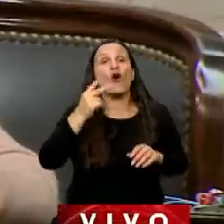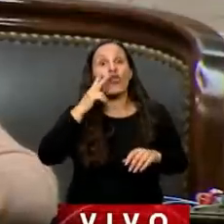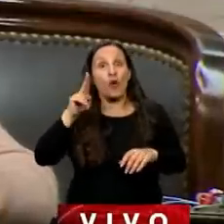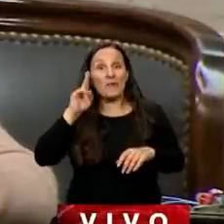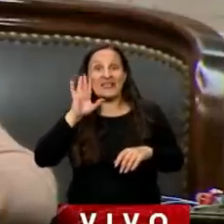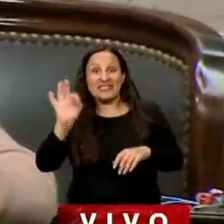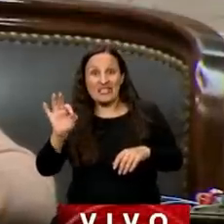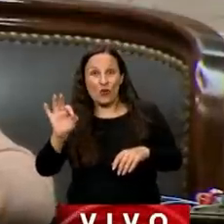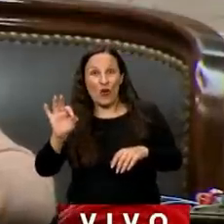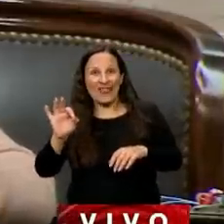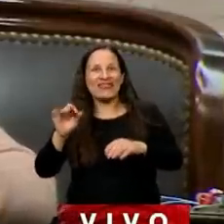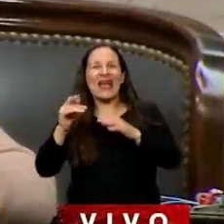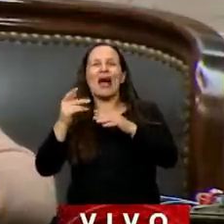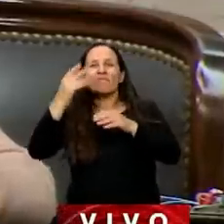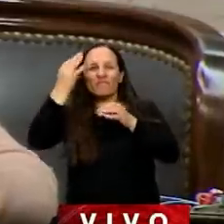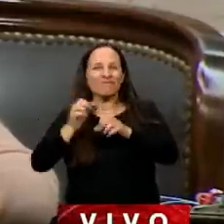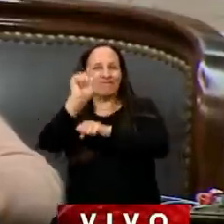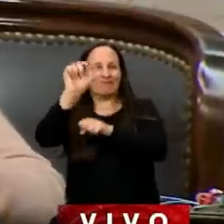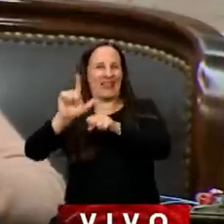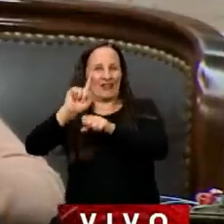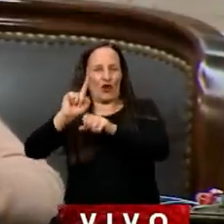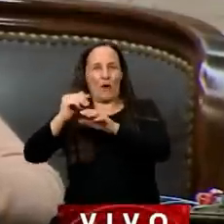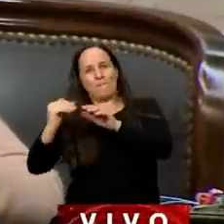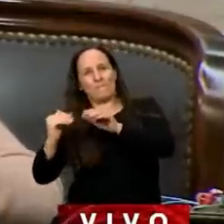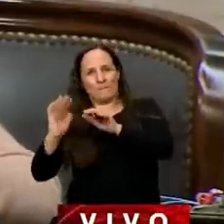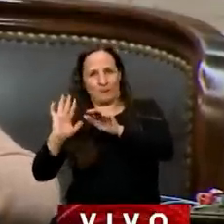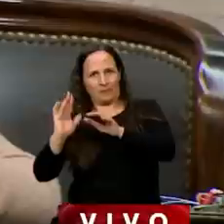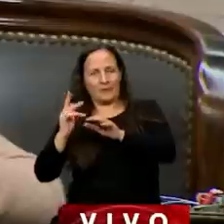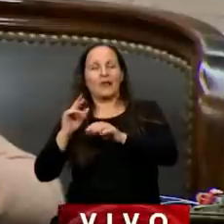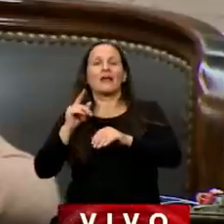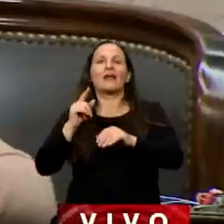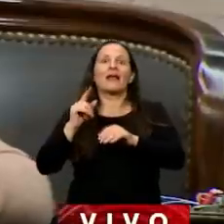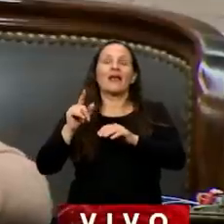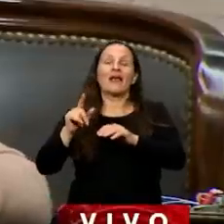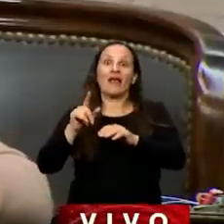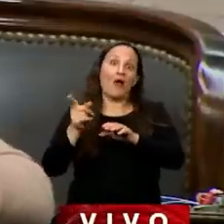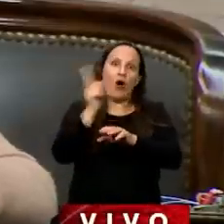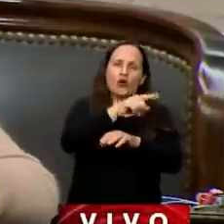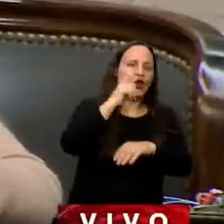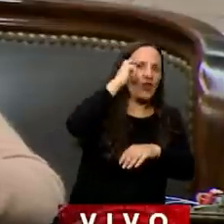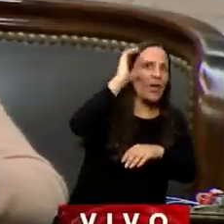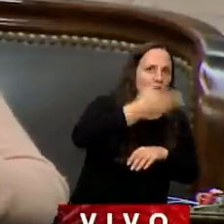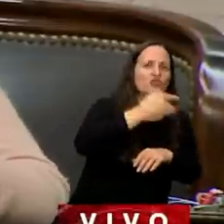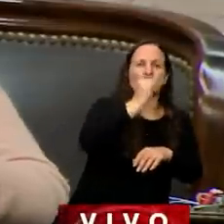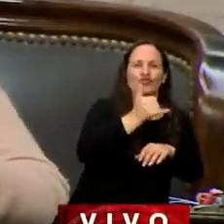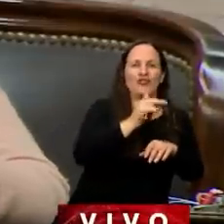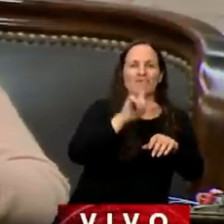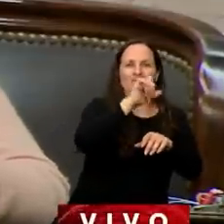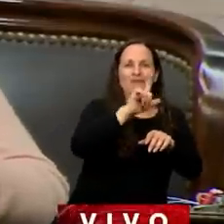2.050 son auxiliares y del resto solo el 10% son licenciados en